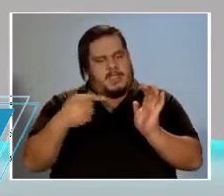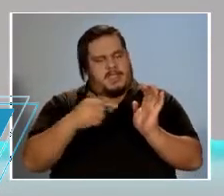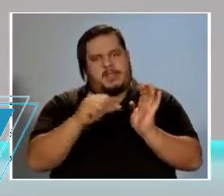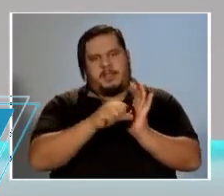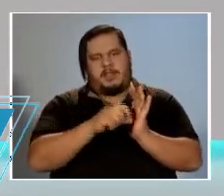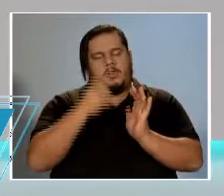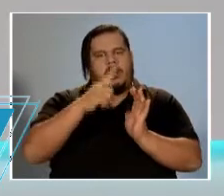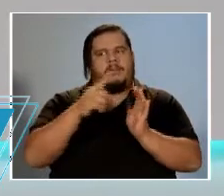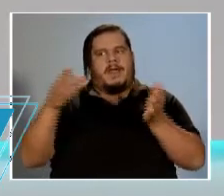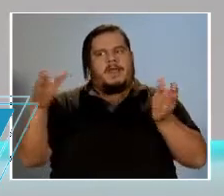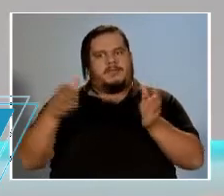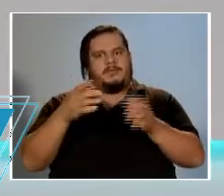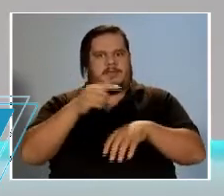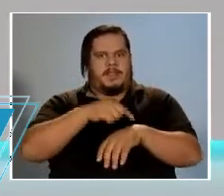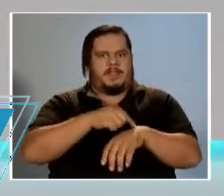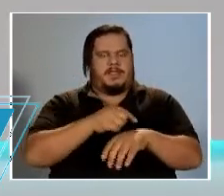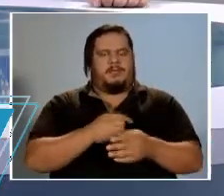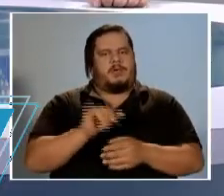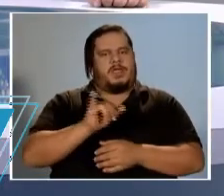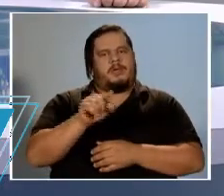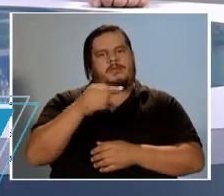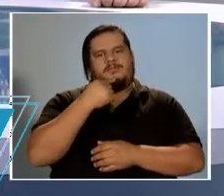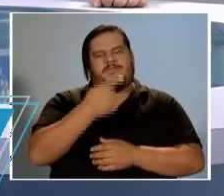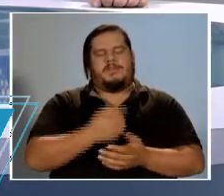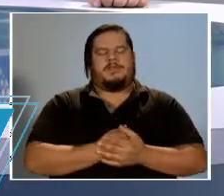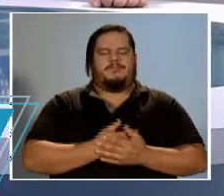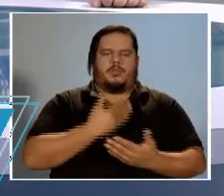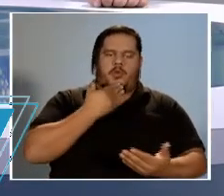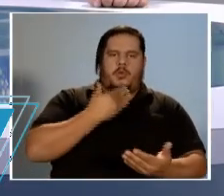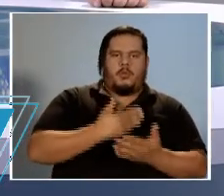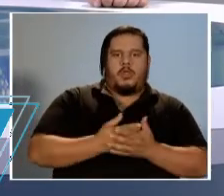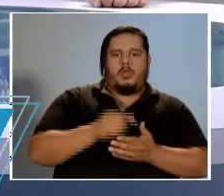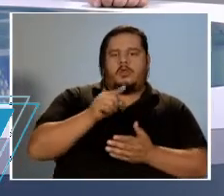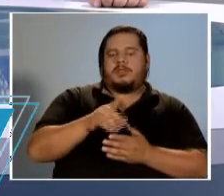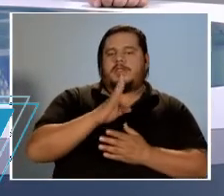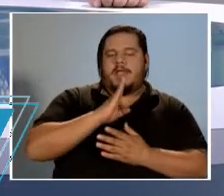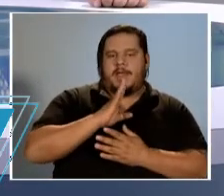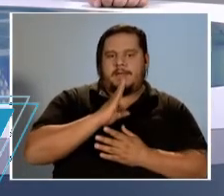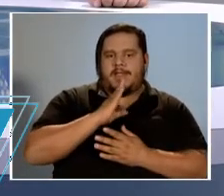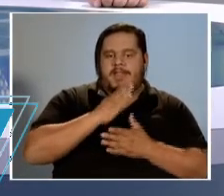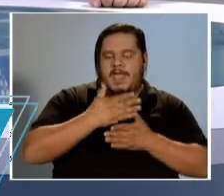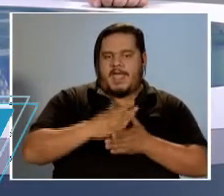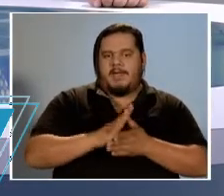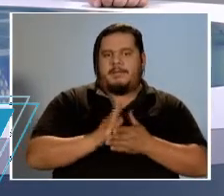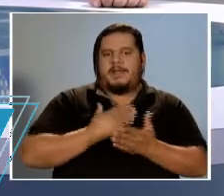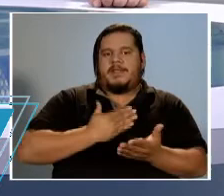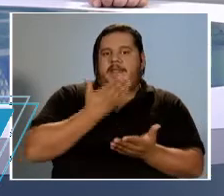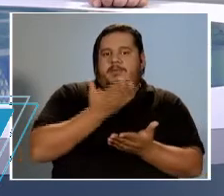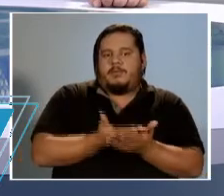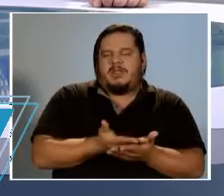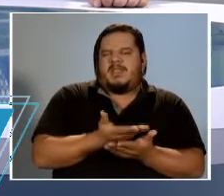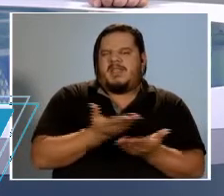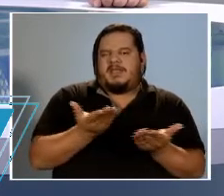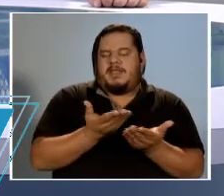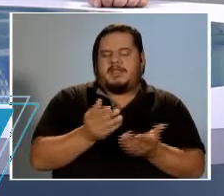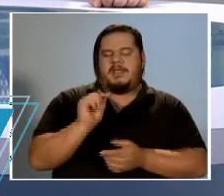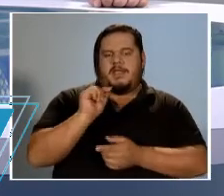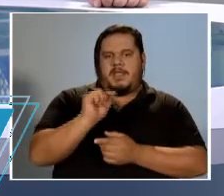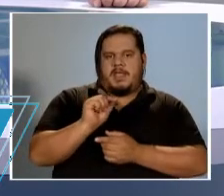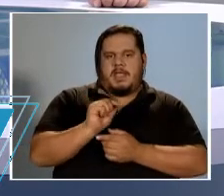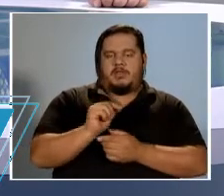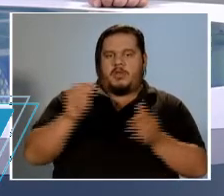lo señala. Don Andrei, entre lo que se ha venido hablando y parte de la propuesta es que esto iba